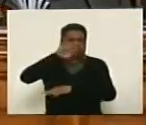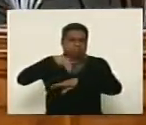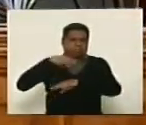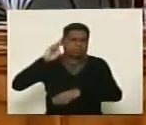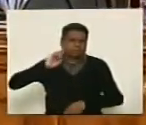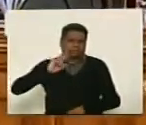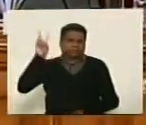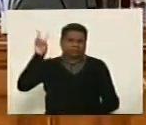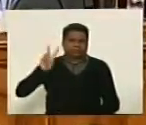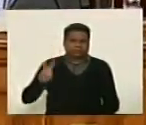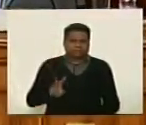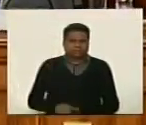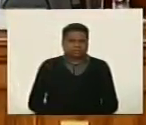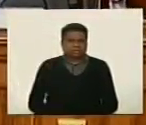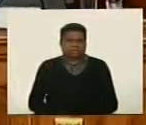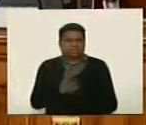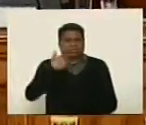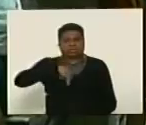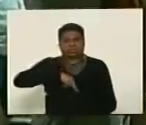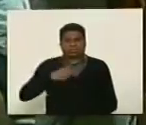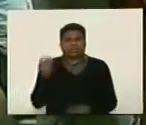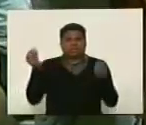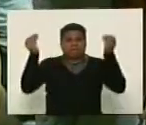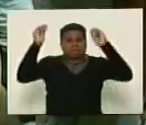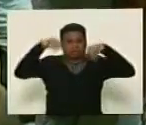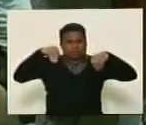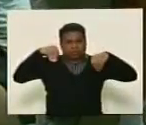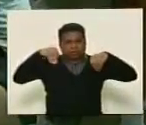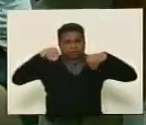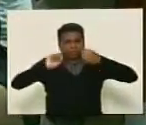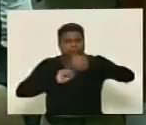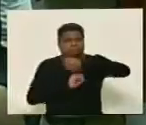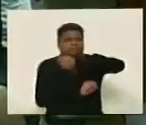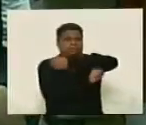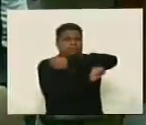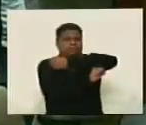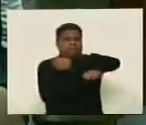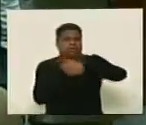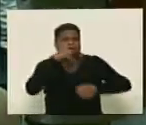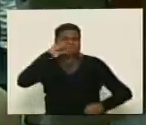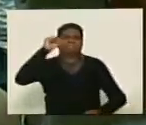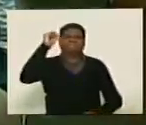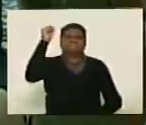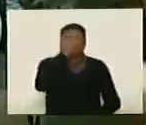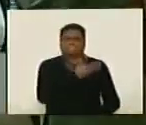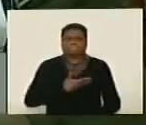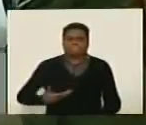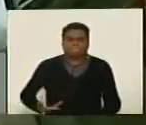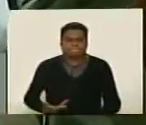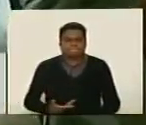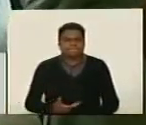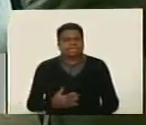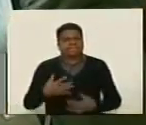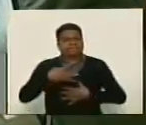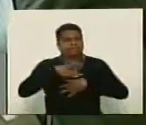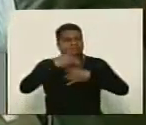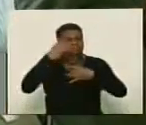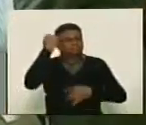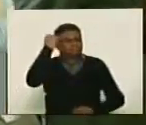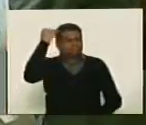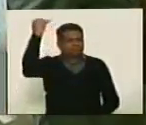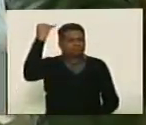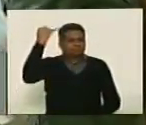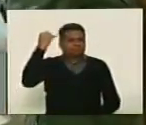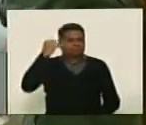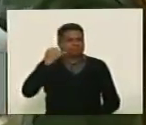de Venezuela, y que estemos de acuerdo en respaldar al presidente Nicolás Maduro en esta iniciativa de soberanía, hacerlo